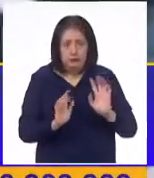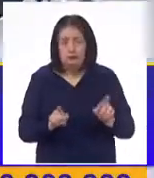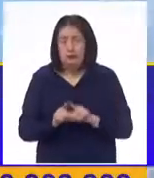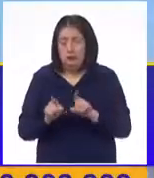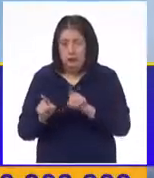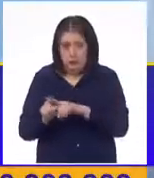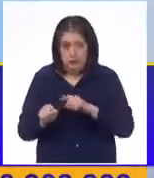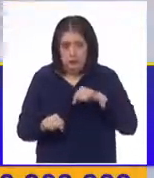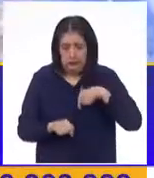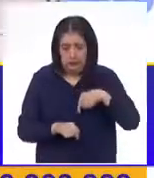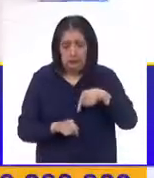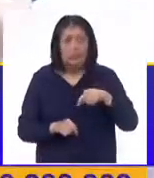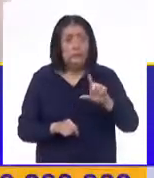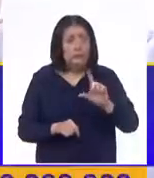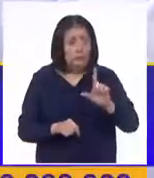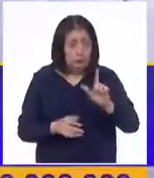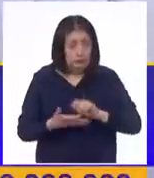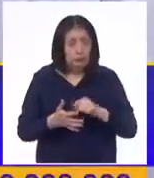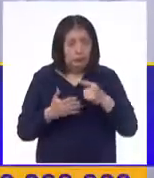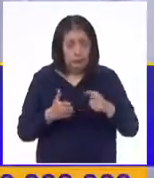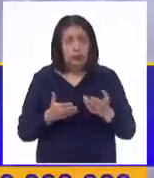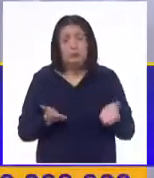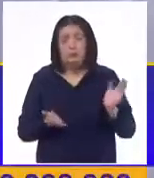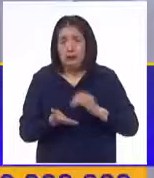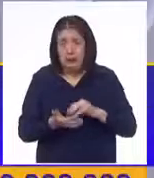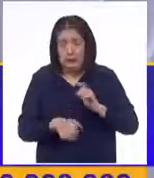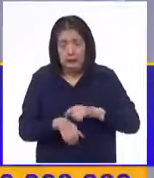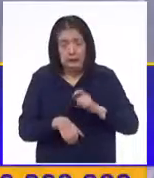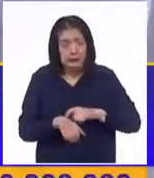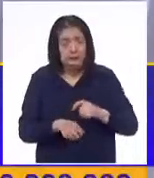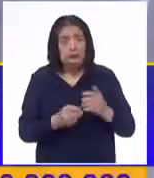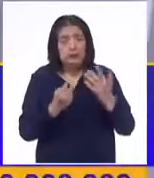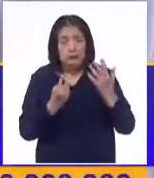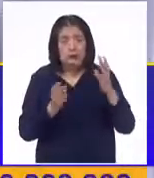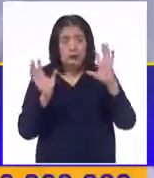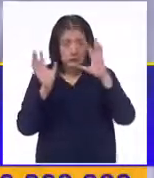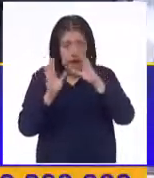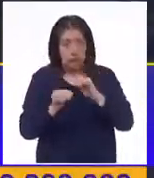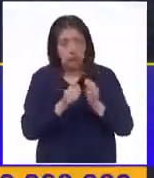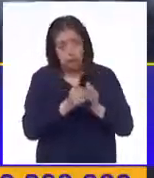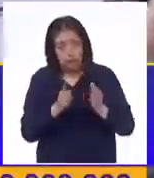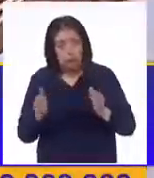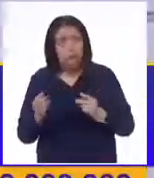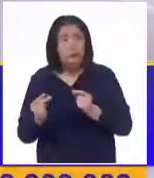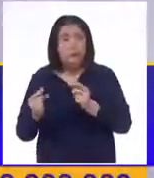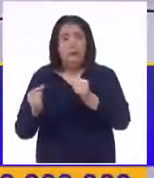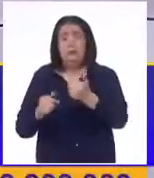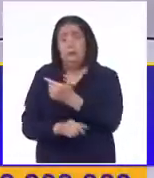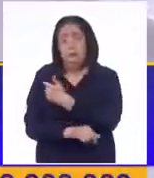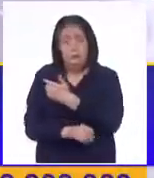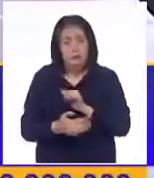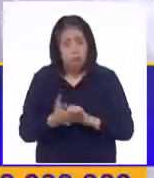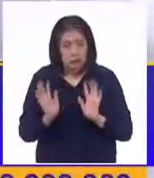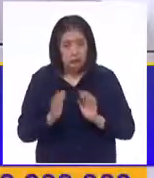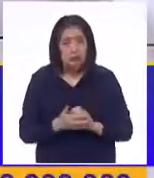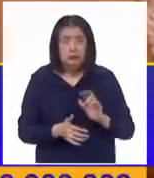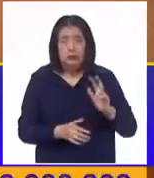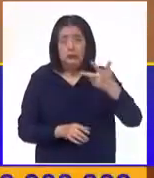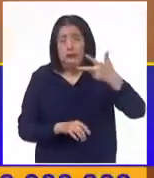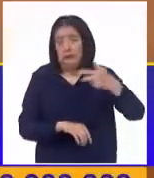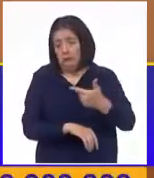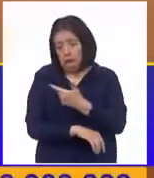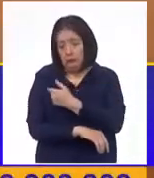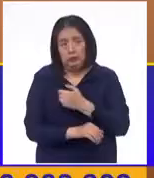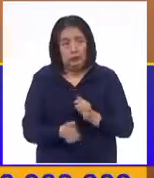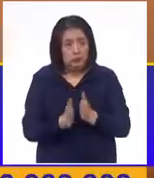que desde este lunes los vacunatorios ampliarían sus horarios hasta las 7 de la noche para acelerar el proceso. Respecto a una tercera dosis